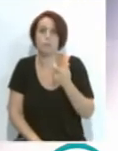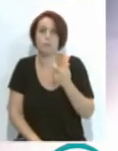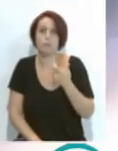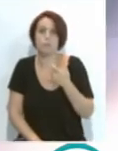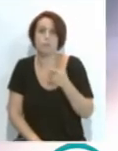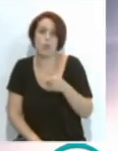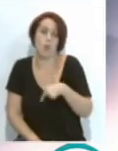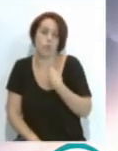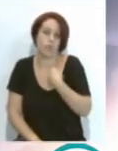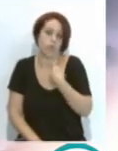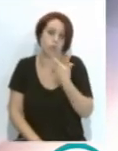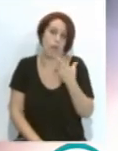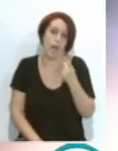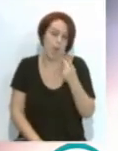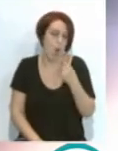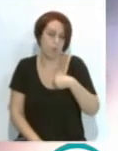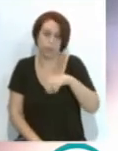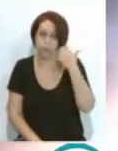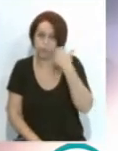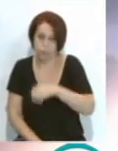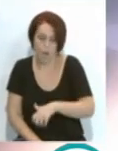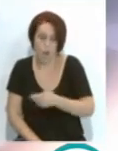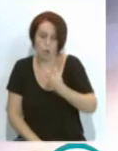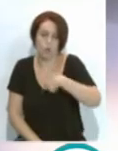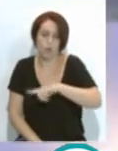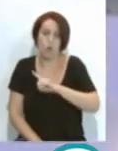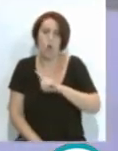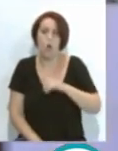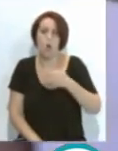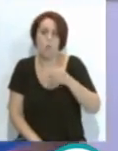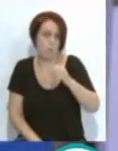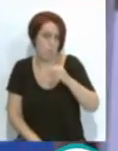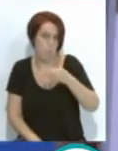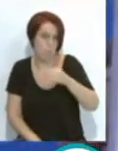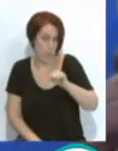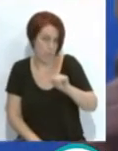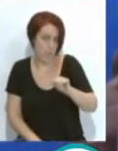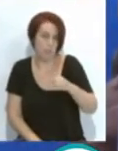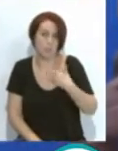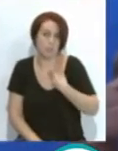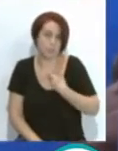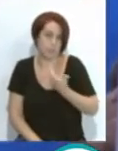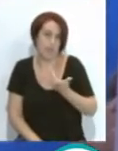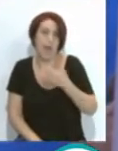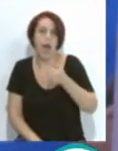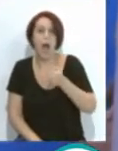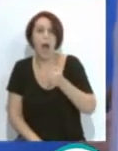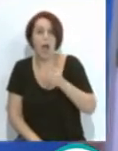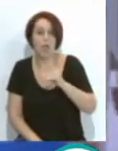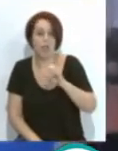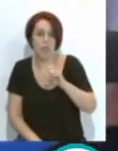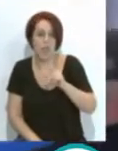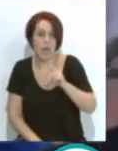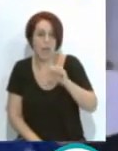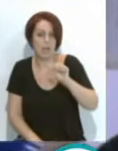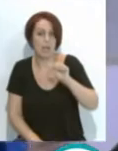Mané, o sea que el apellido lo vamos a deletrear. Bobby es el nombre de pila que le diremos, Adekanye es